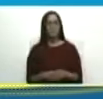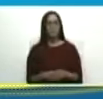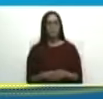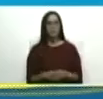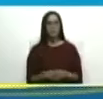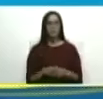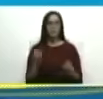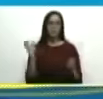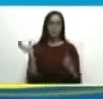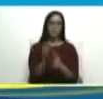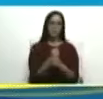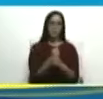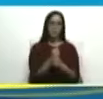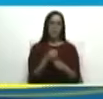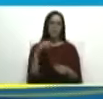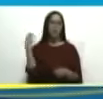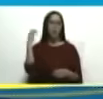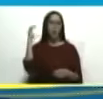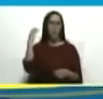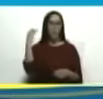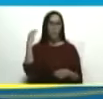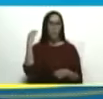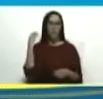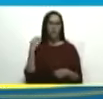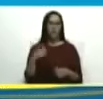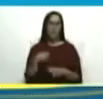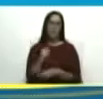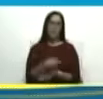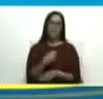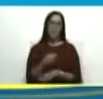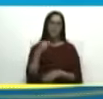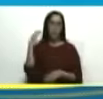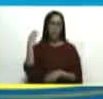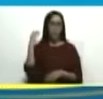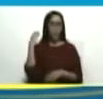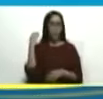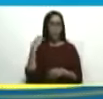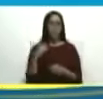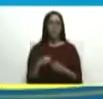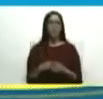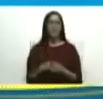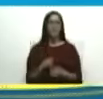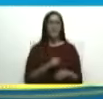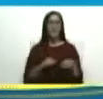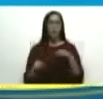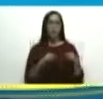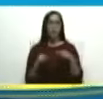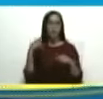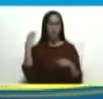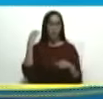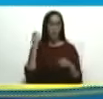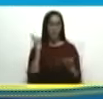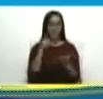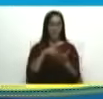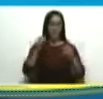fue captado en Colombia, fue comprado en Colombia y le daban órdenes colombianos que venían